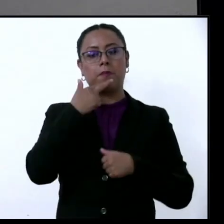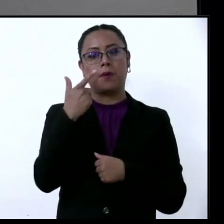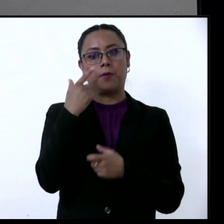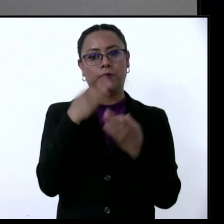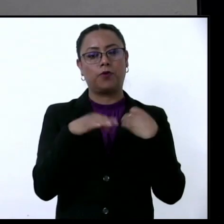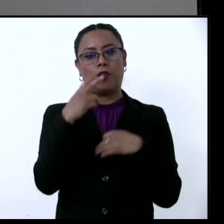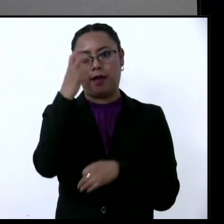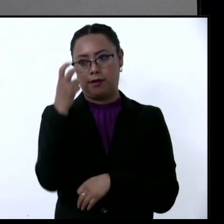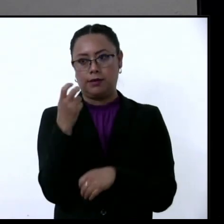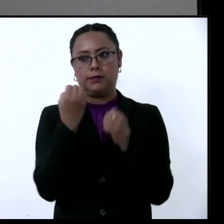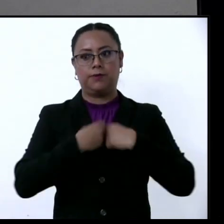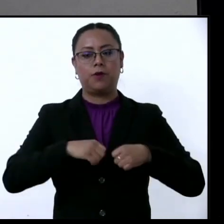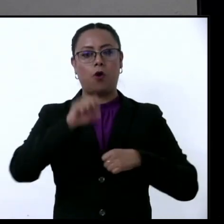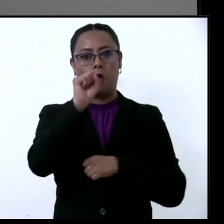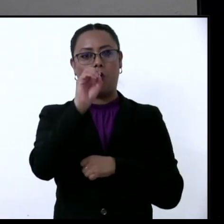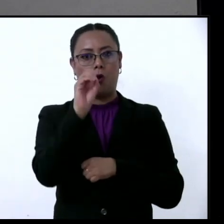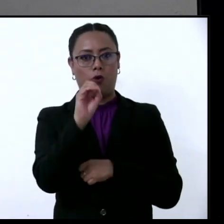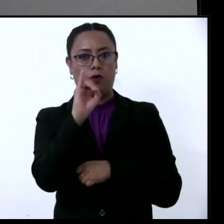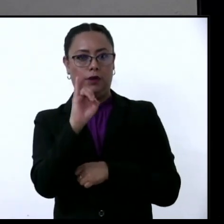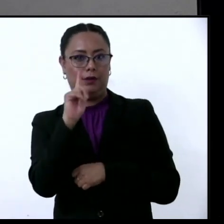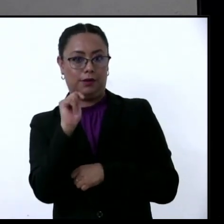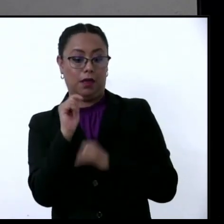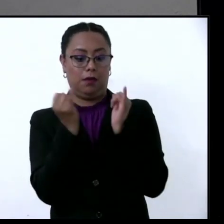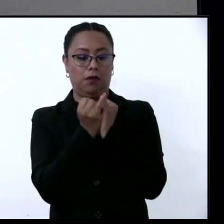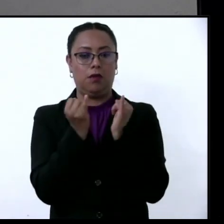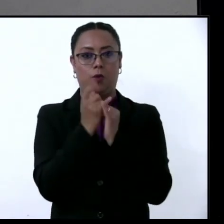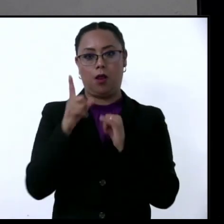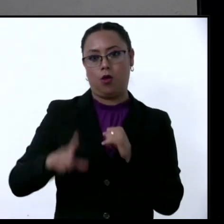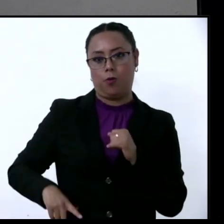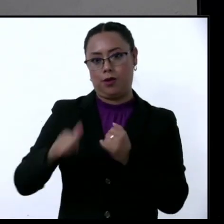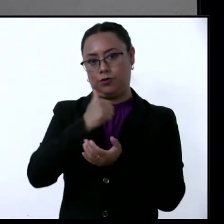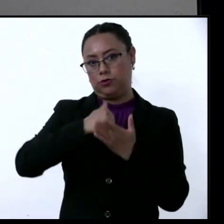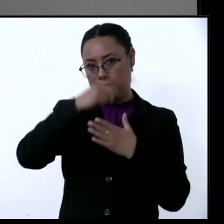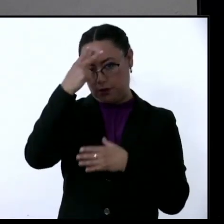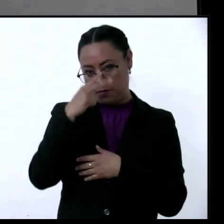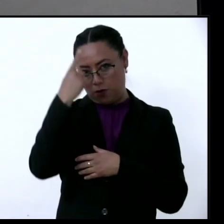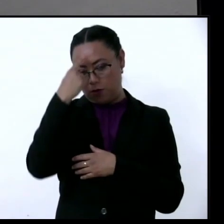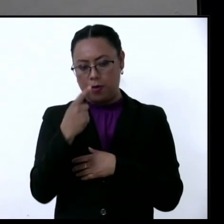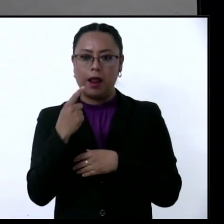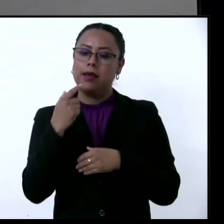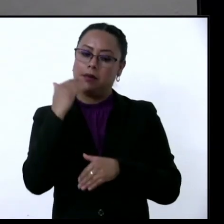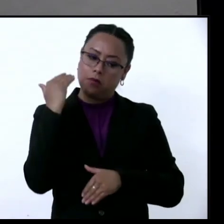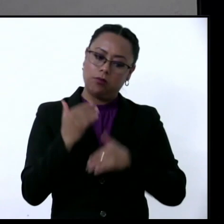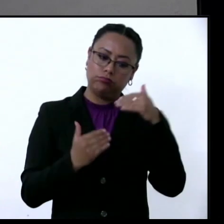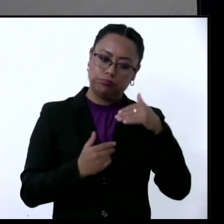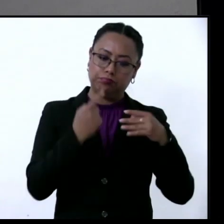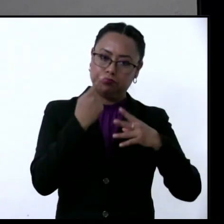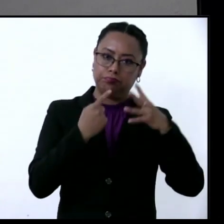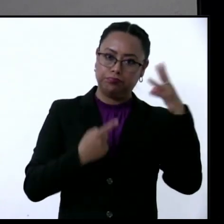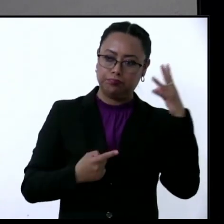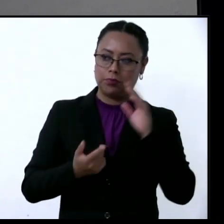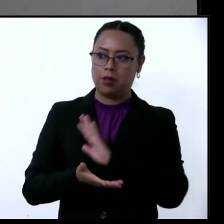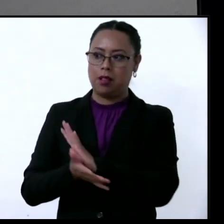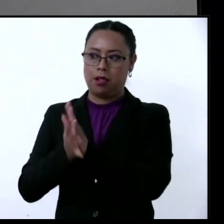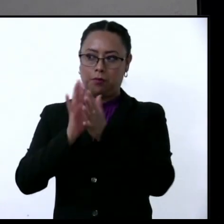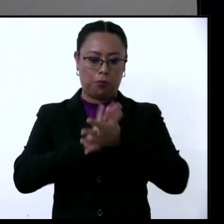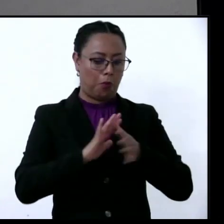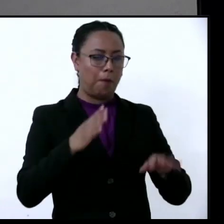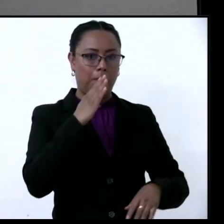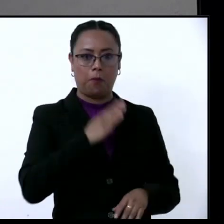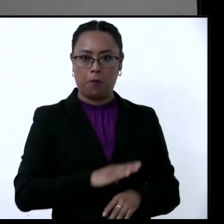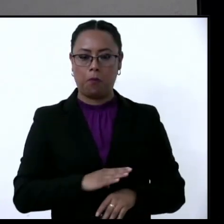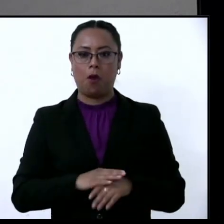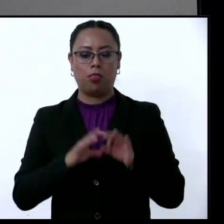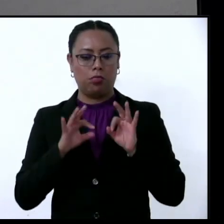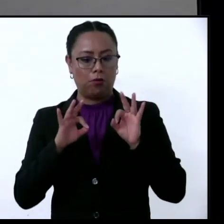Organización Internacional del Trabajo y el Gobierno de la Ciudad de México para fortalecer los procesos de transición justa, de formalización